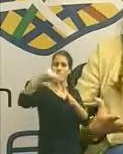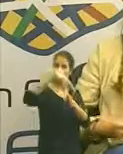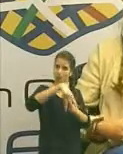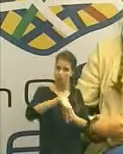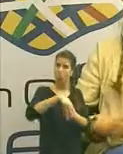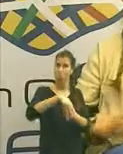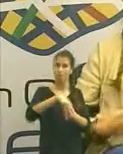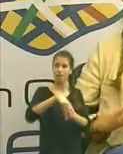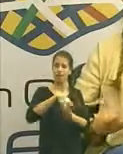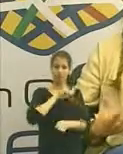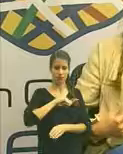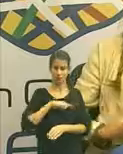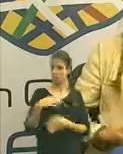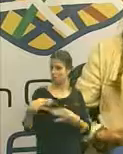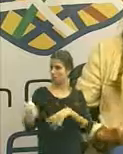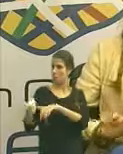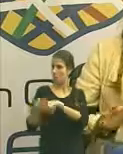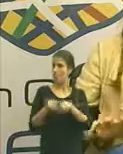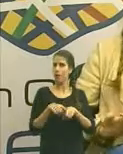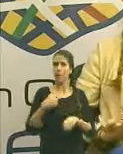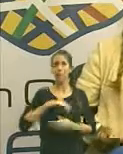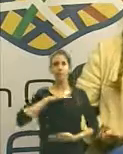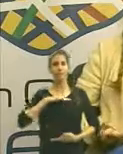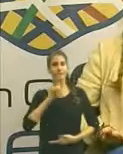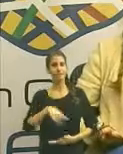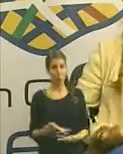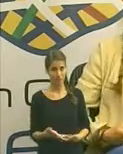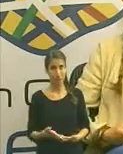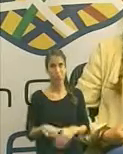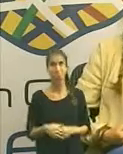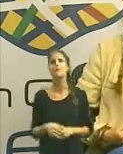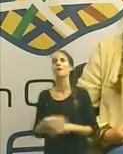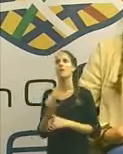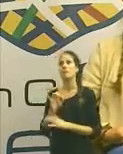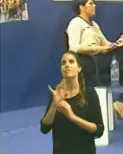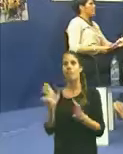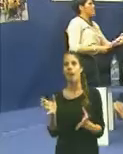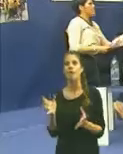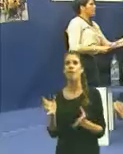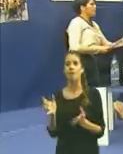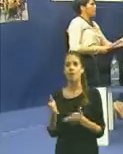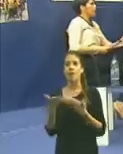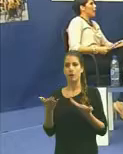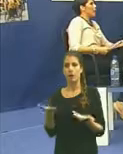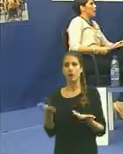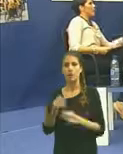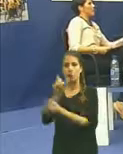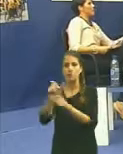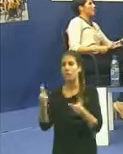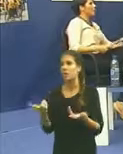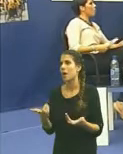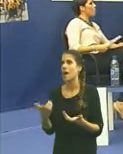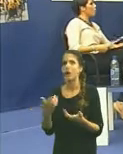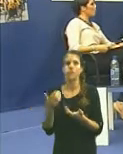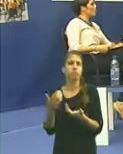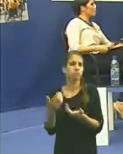sienta un sentimiento de normalidad, y ahí yo también puedo hacerlo. Claro, porque ya de por sí, ¿no? A cualquier persona,